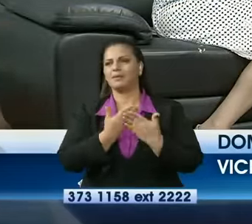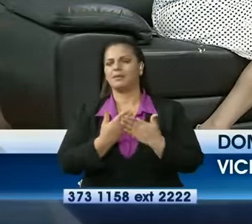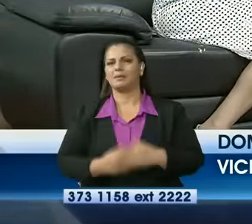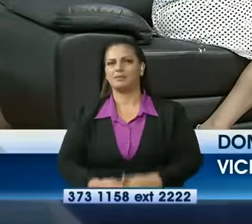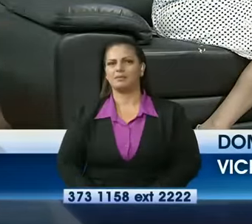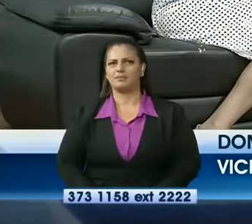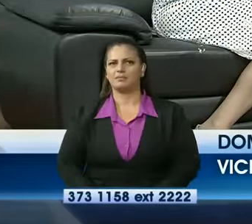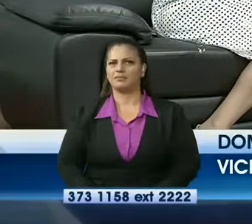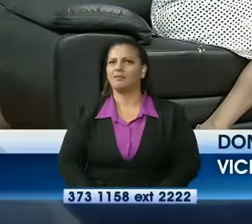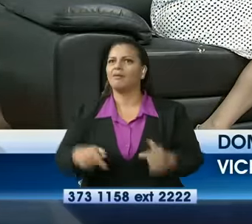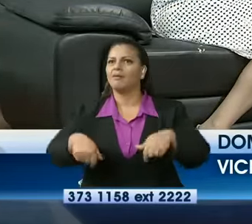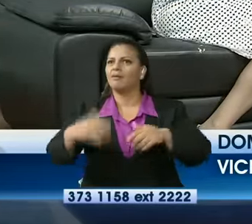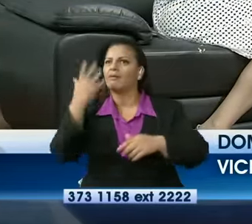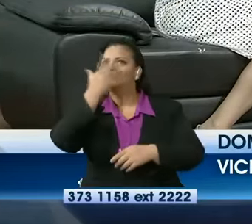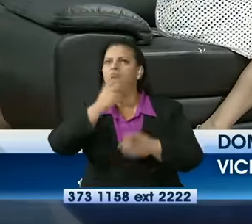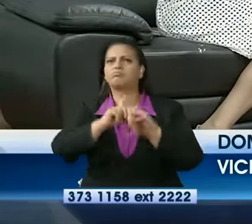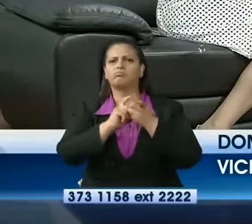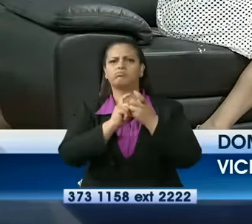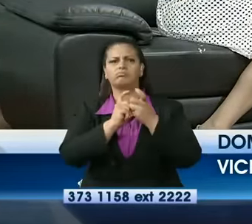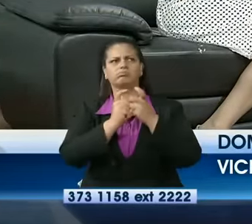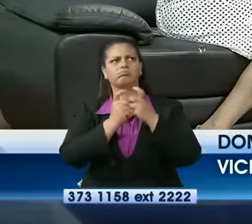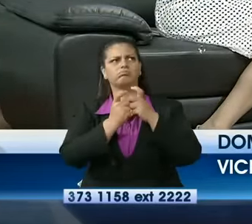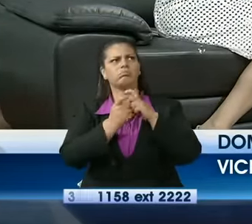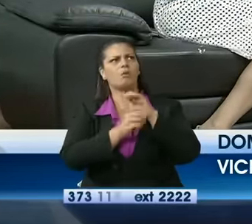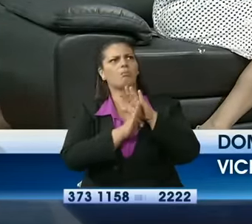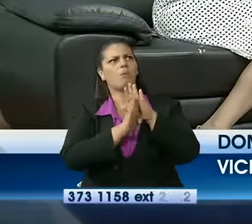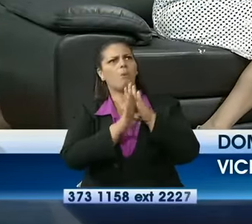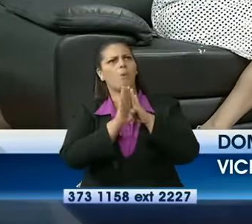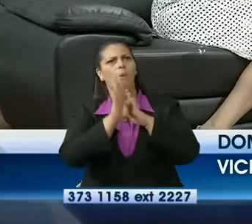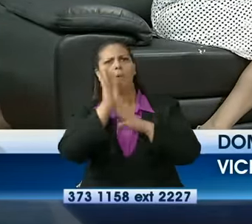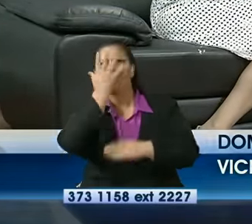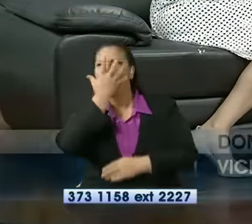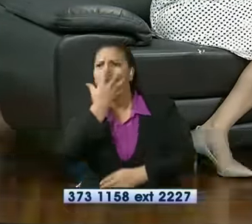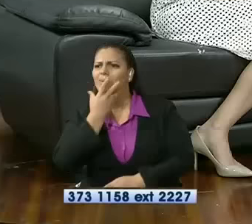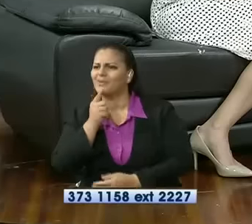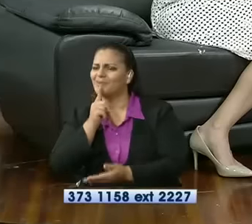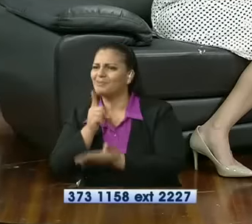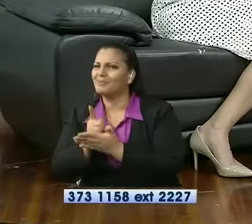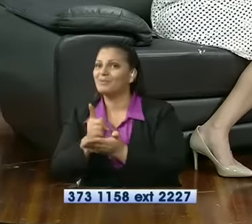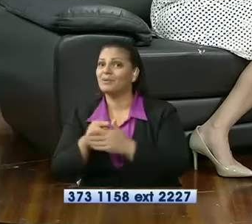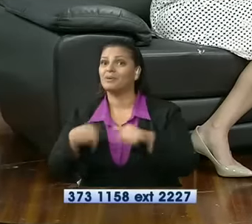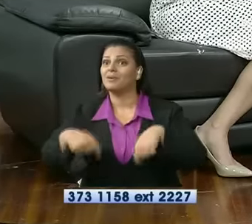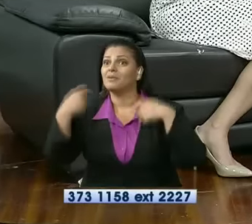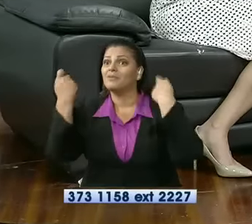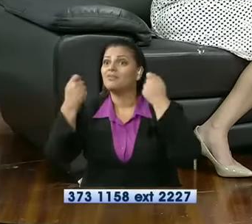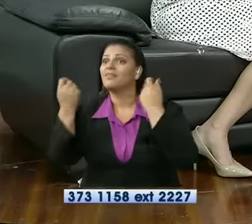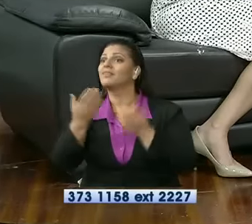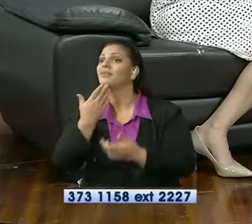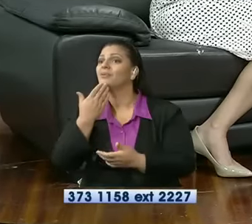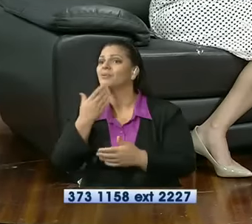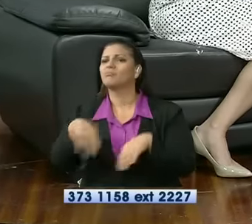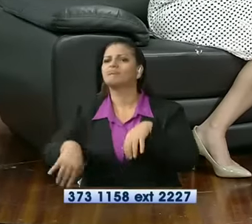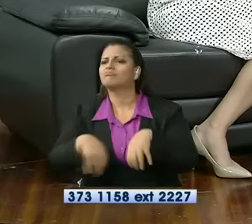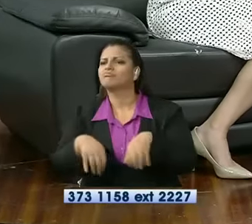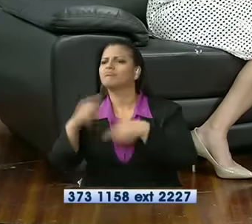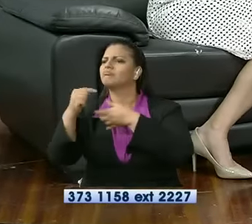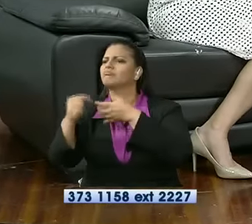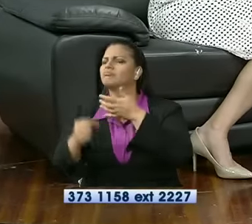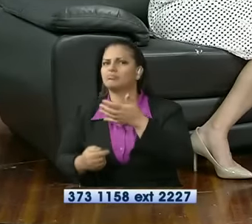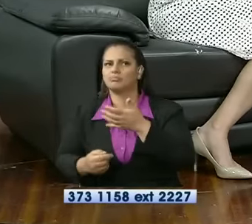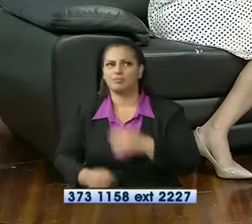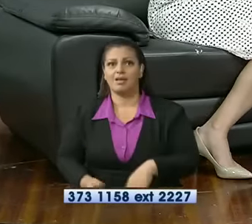oiga, la verdad es que está cada vez más linda. Guayaquil, sinónimo de progreso. Bellísima la ciudad. Sí. ¿Qué nomás que sí tenemos? Ah, no falta. El otro día lo escuché al alcalde decir que ya para fin